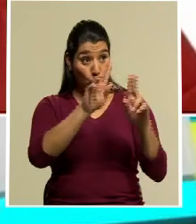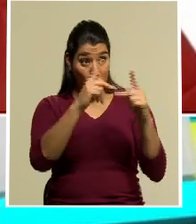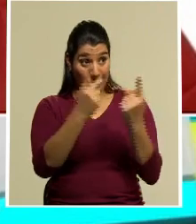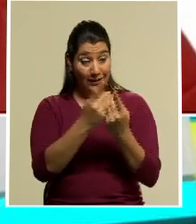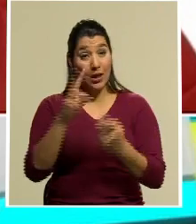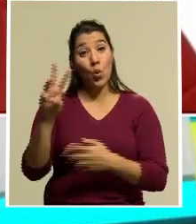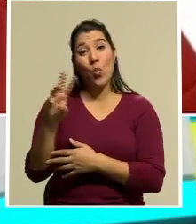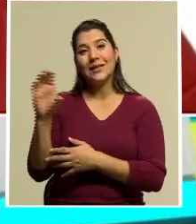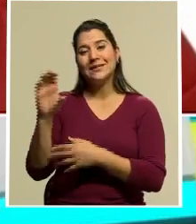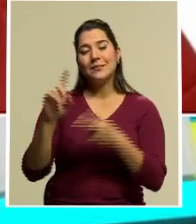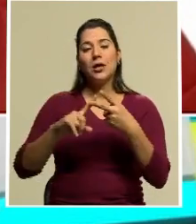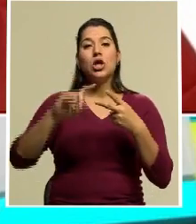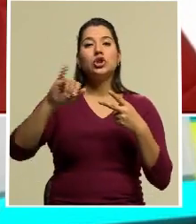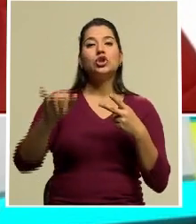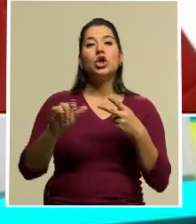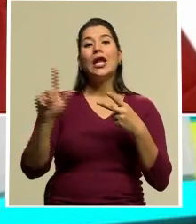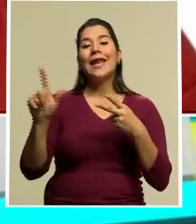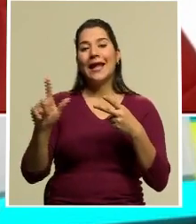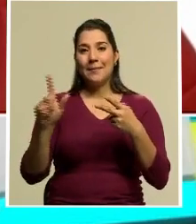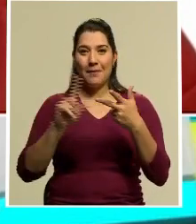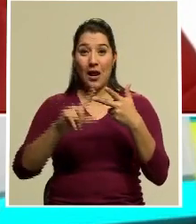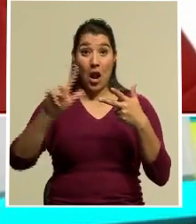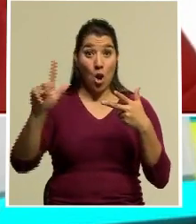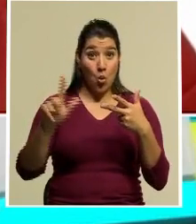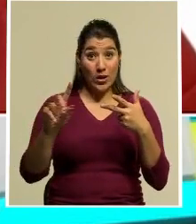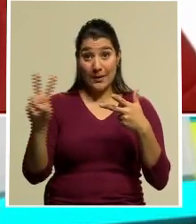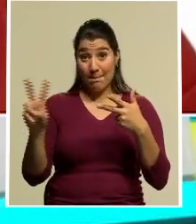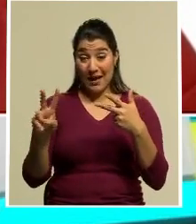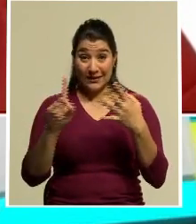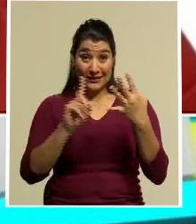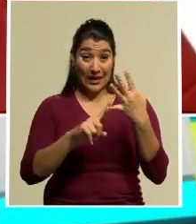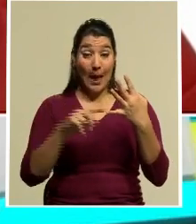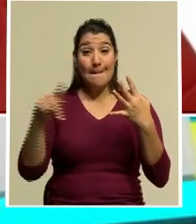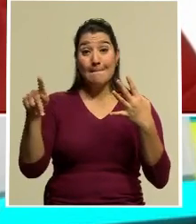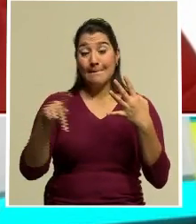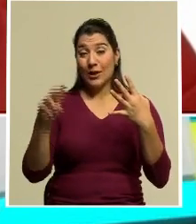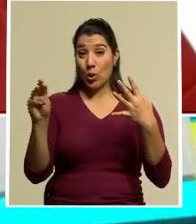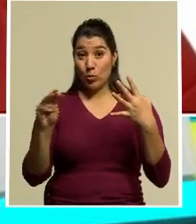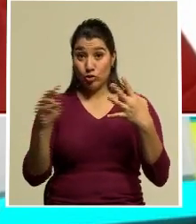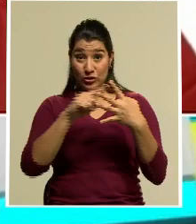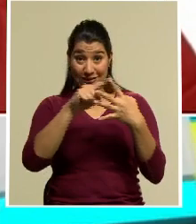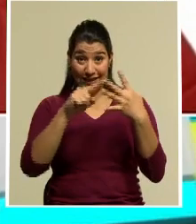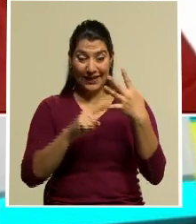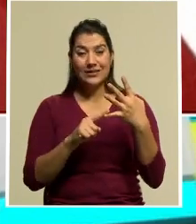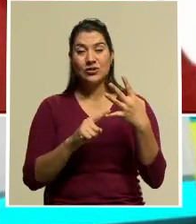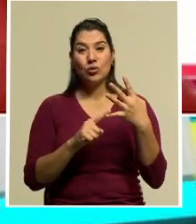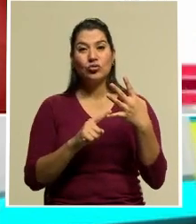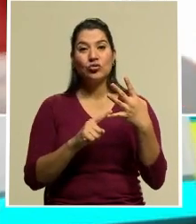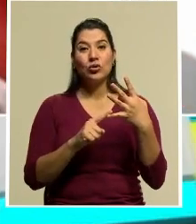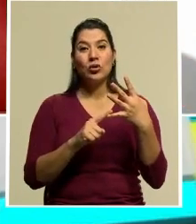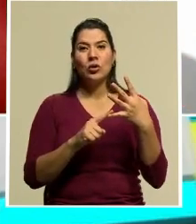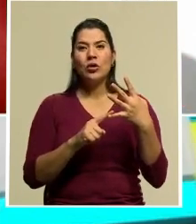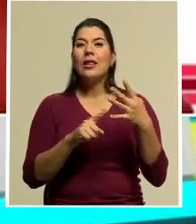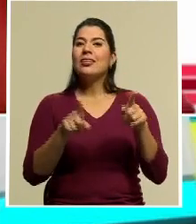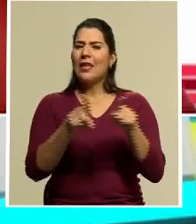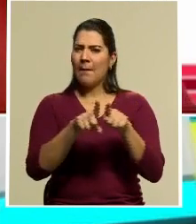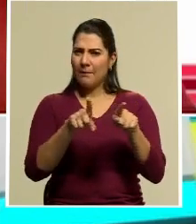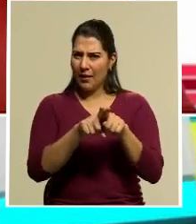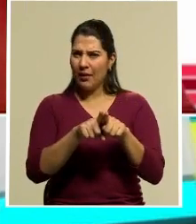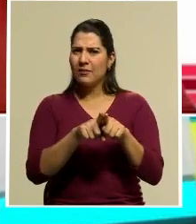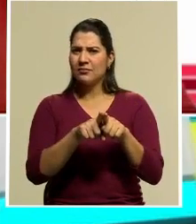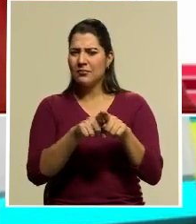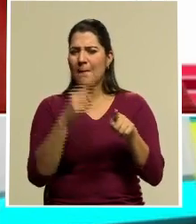Céspedes, Johnny Leiva, Luis Vázquez e incluso el actual diputado Pedro Muñoz, fueron investigados por su